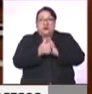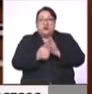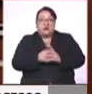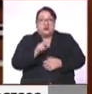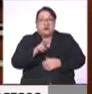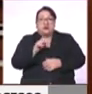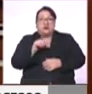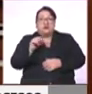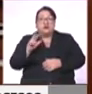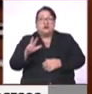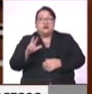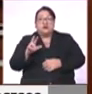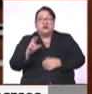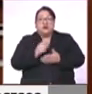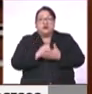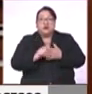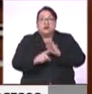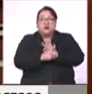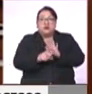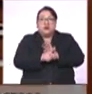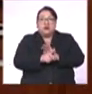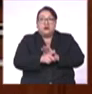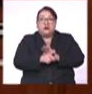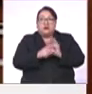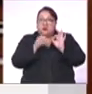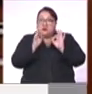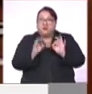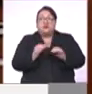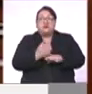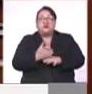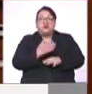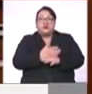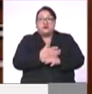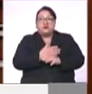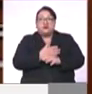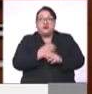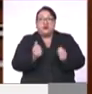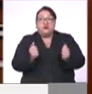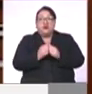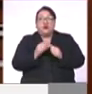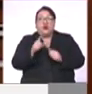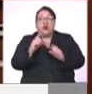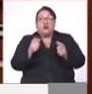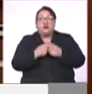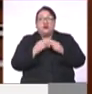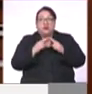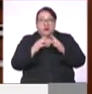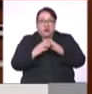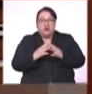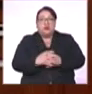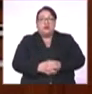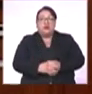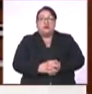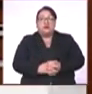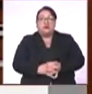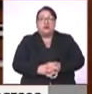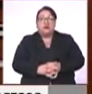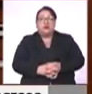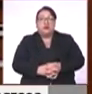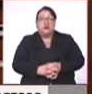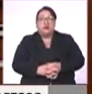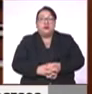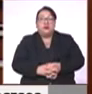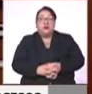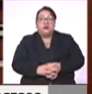2 y 3 de la autógrafa de ley, los mismos que fueron acogidos por la Comisión de Vivienda. Aquí tenemos